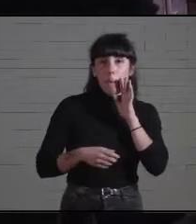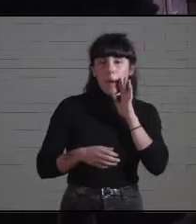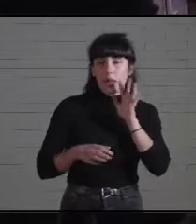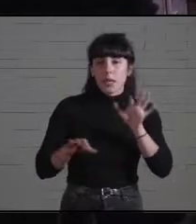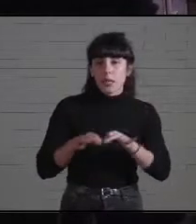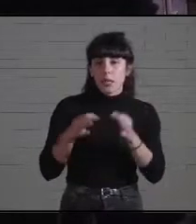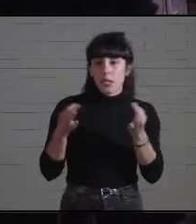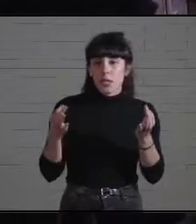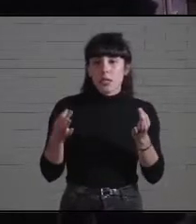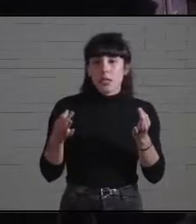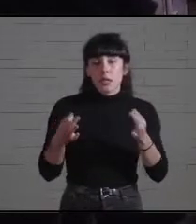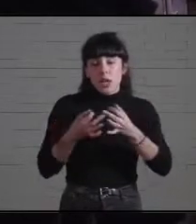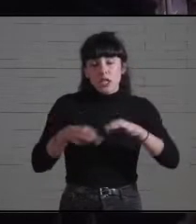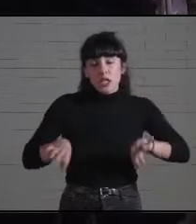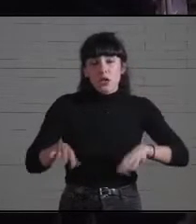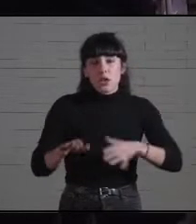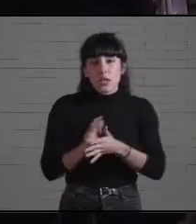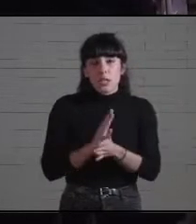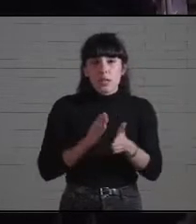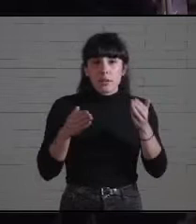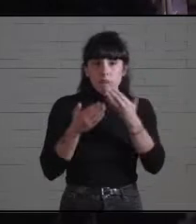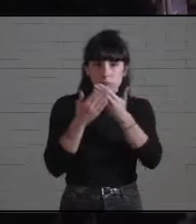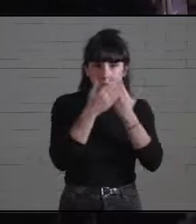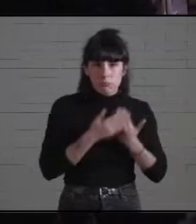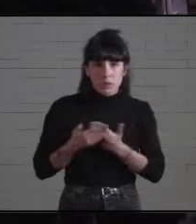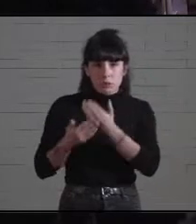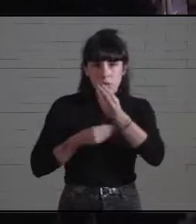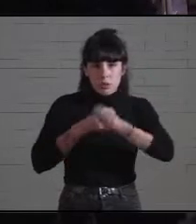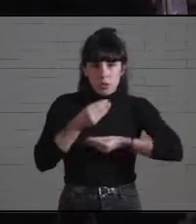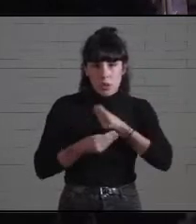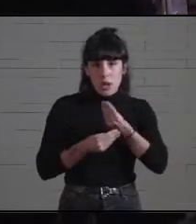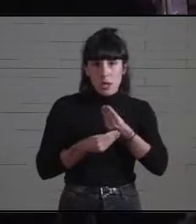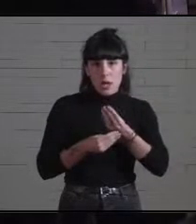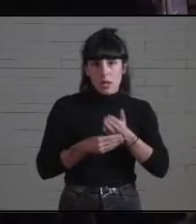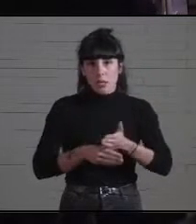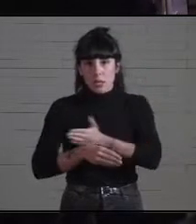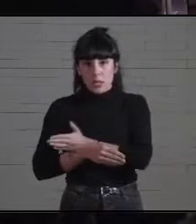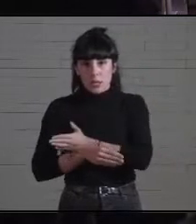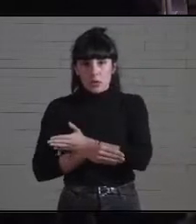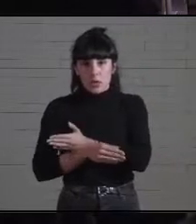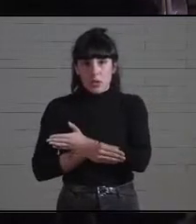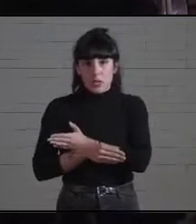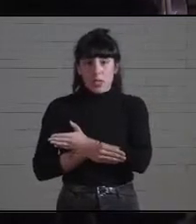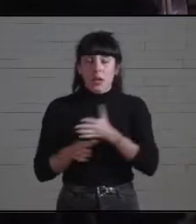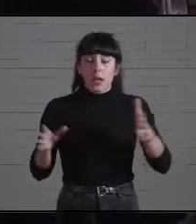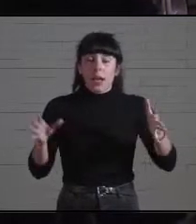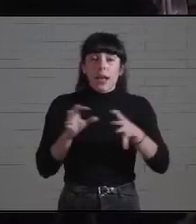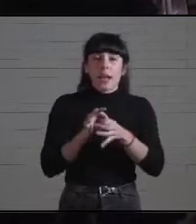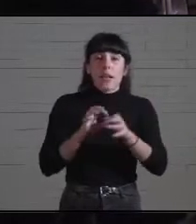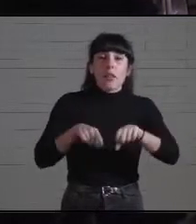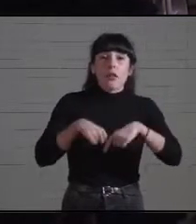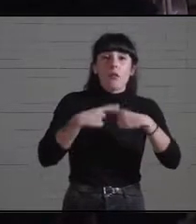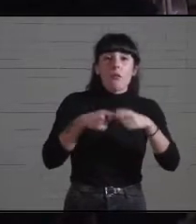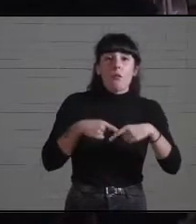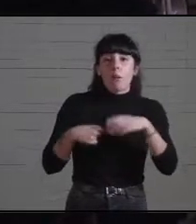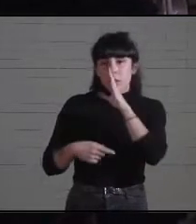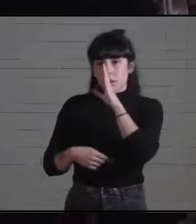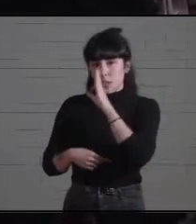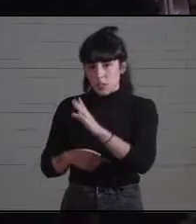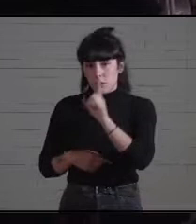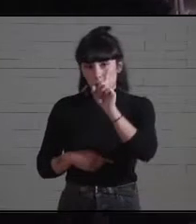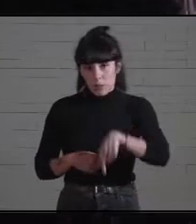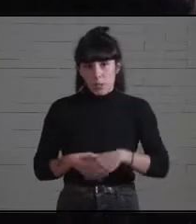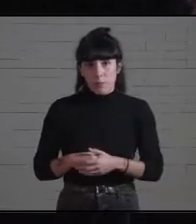que han realizado estudios interesantes, cuantitativos y cualitativos, y también hay otros estudios sobre las familias